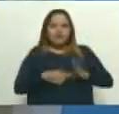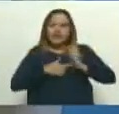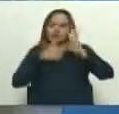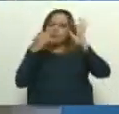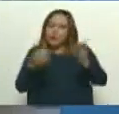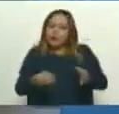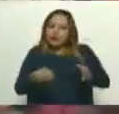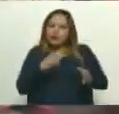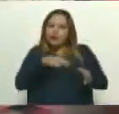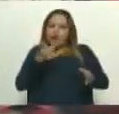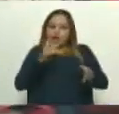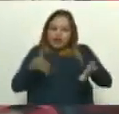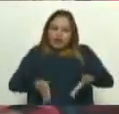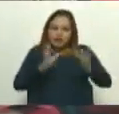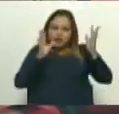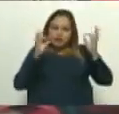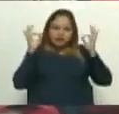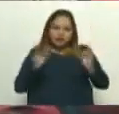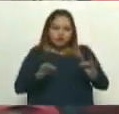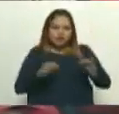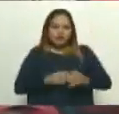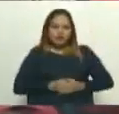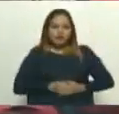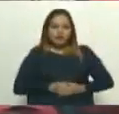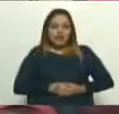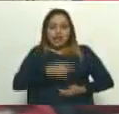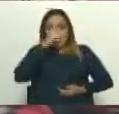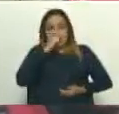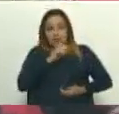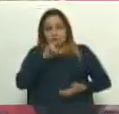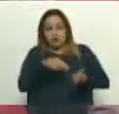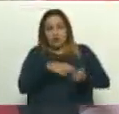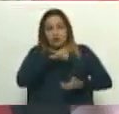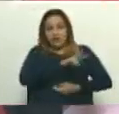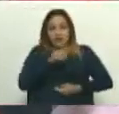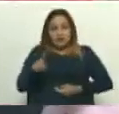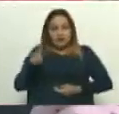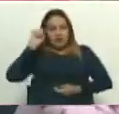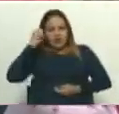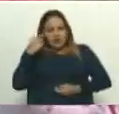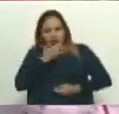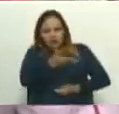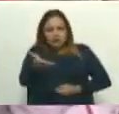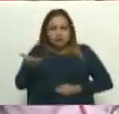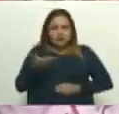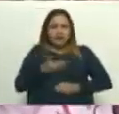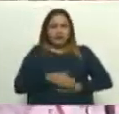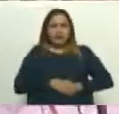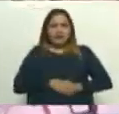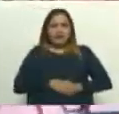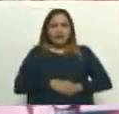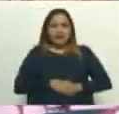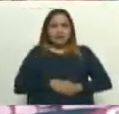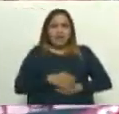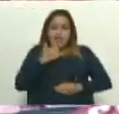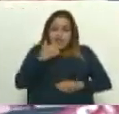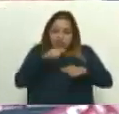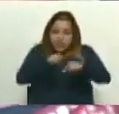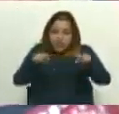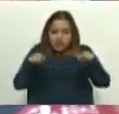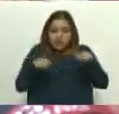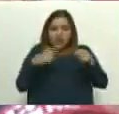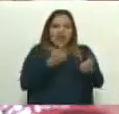estamos en el camino correcto. Año 2021, recuerdan ustedes, se lo dijimos a los maestros, a nuestros